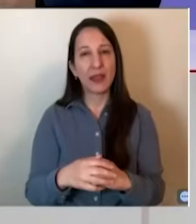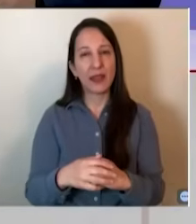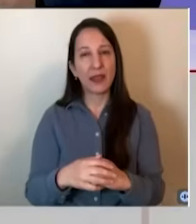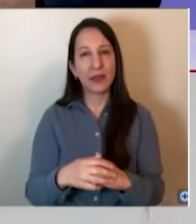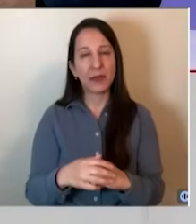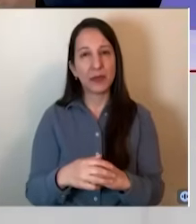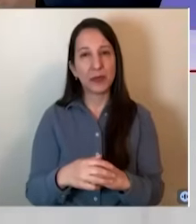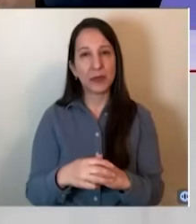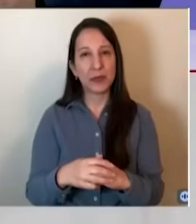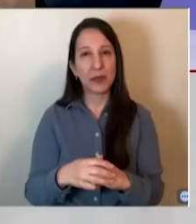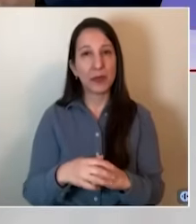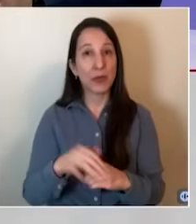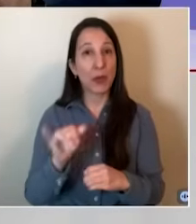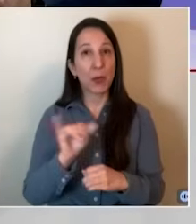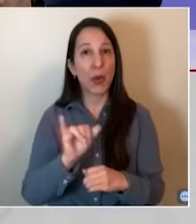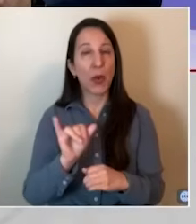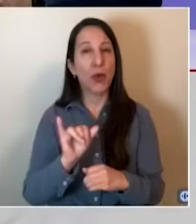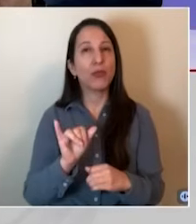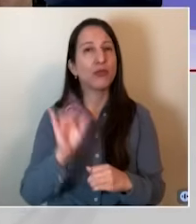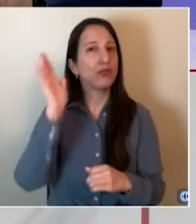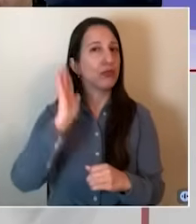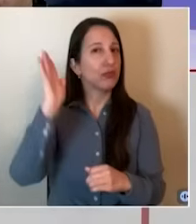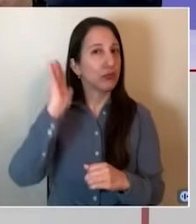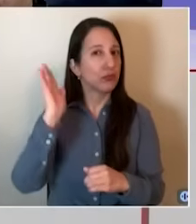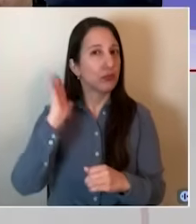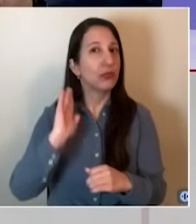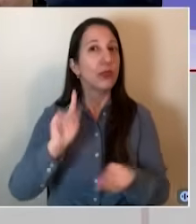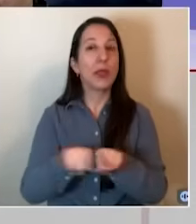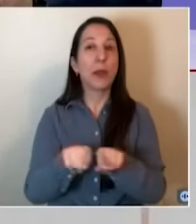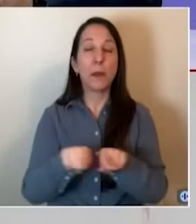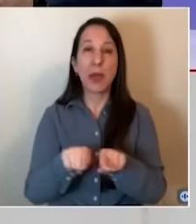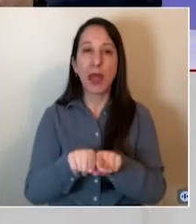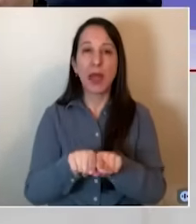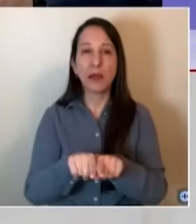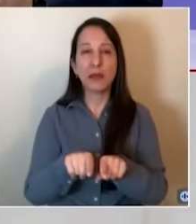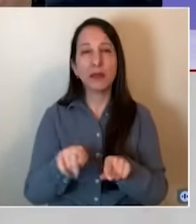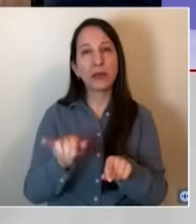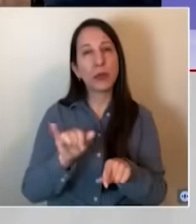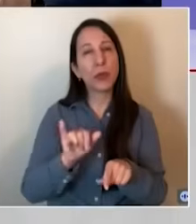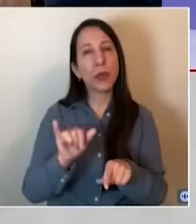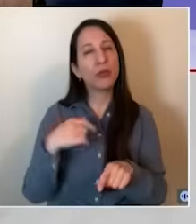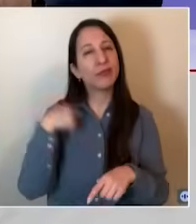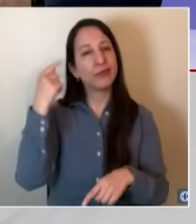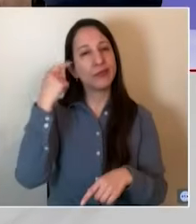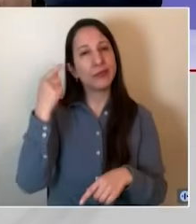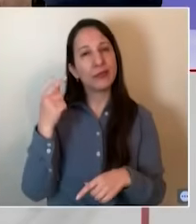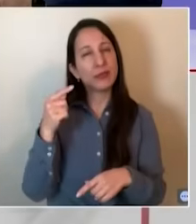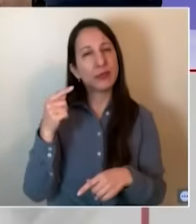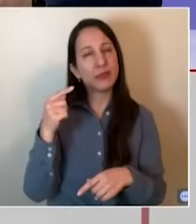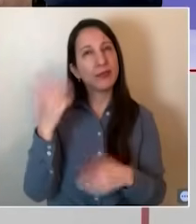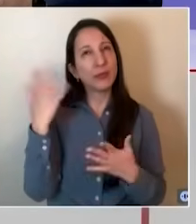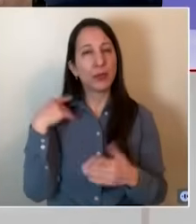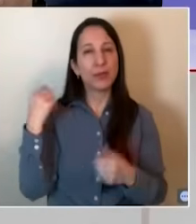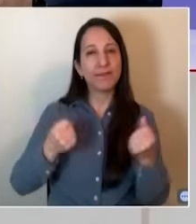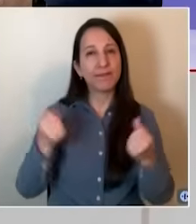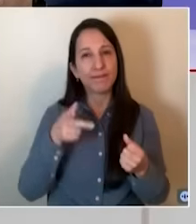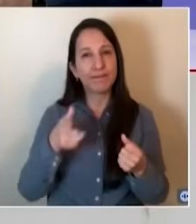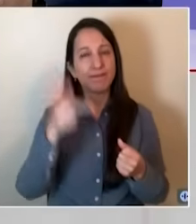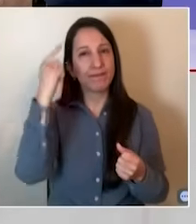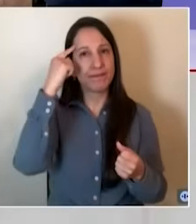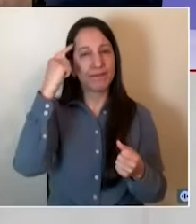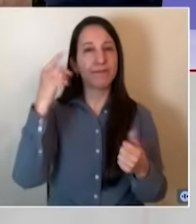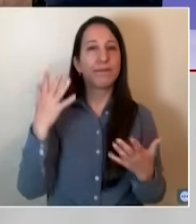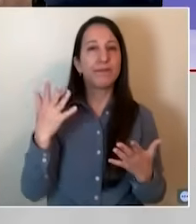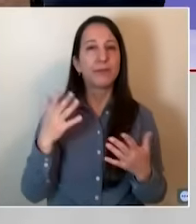como digo, de antaño, pero además, si se quiere, ahora lo venía pensando cuando venía para acá, además